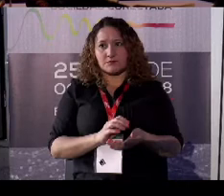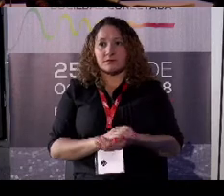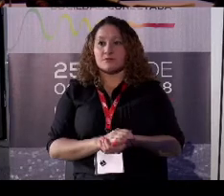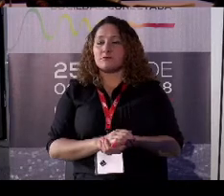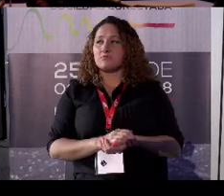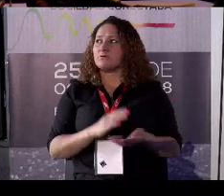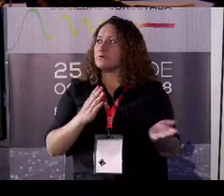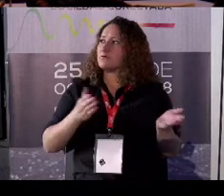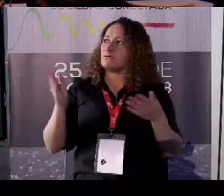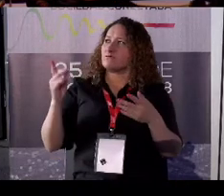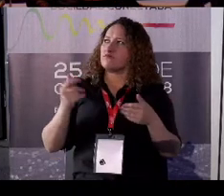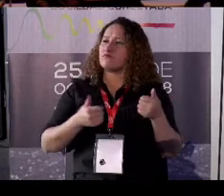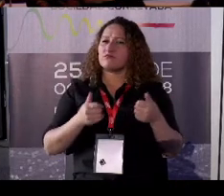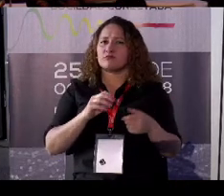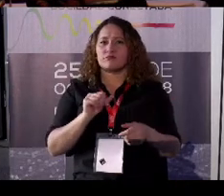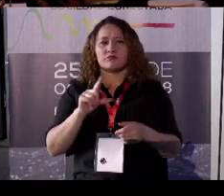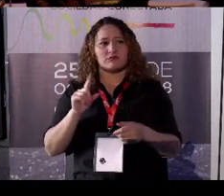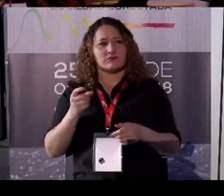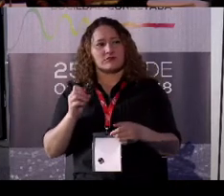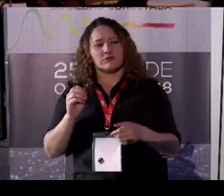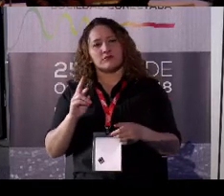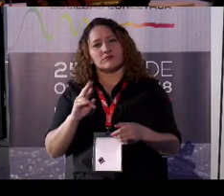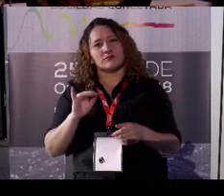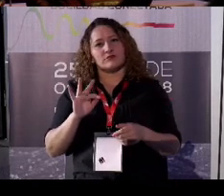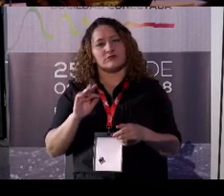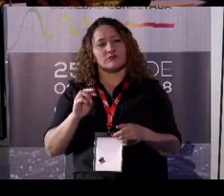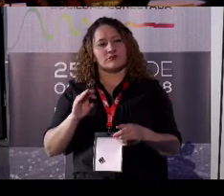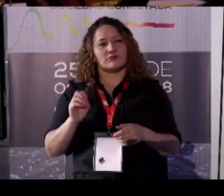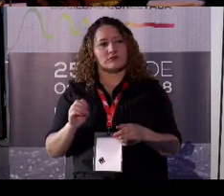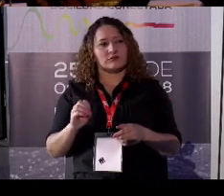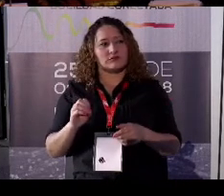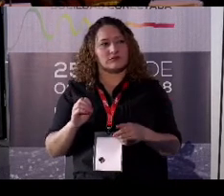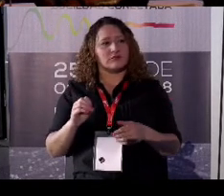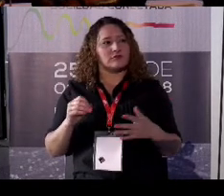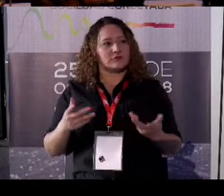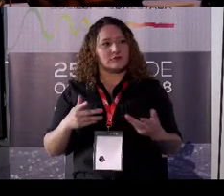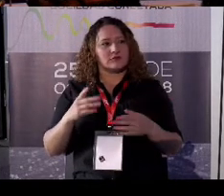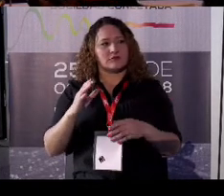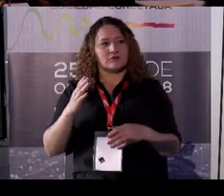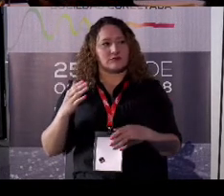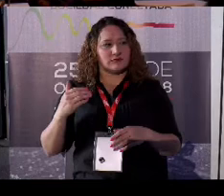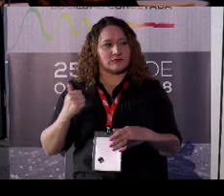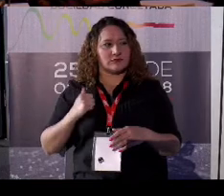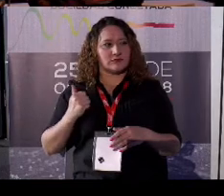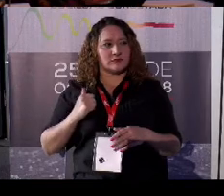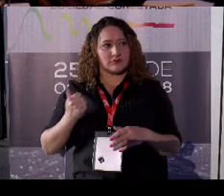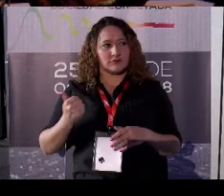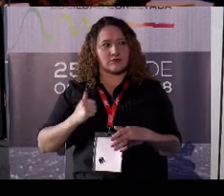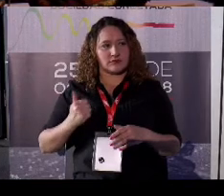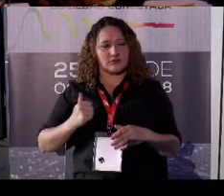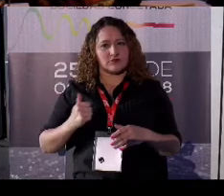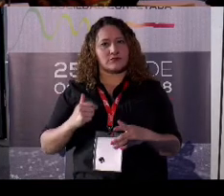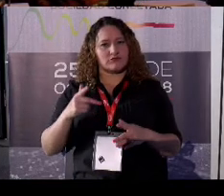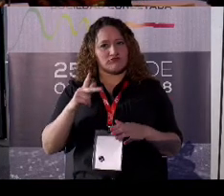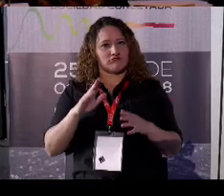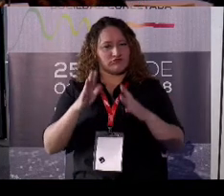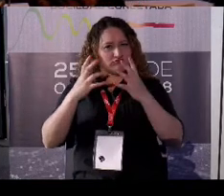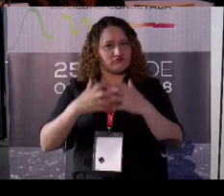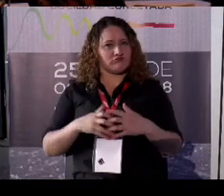es el algoritmo que revela la Canadá, el Ministerio en Canadá, Industry Canada. Hicieron